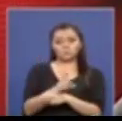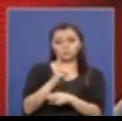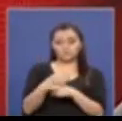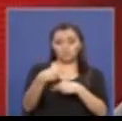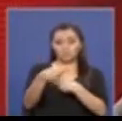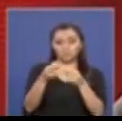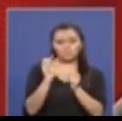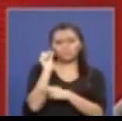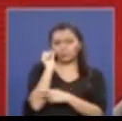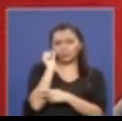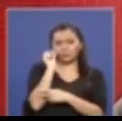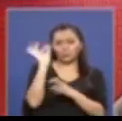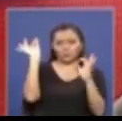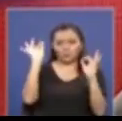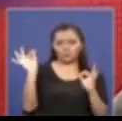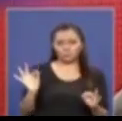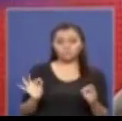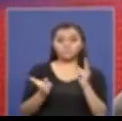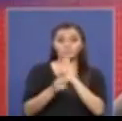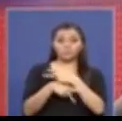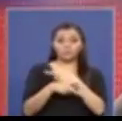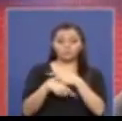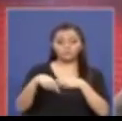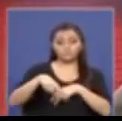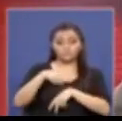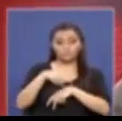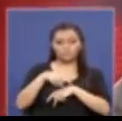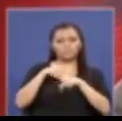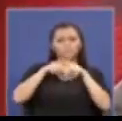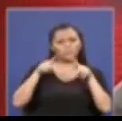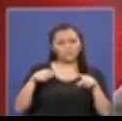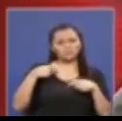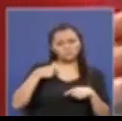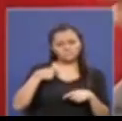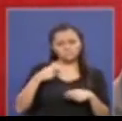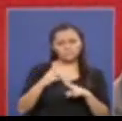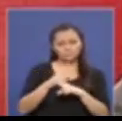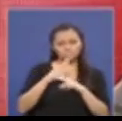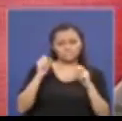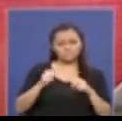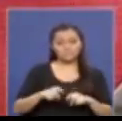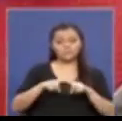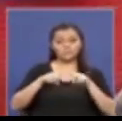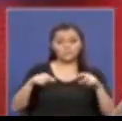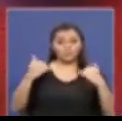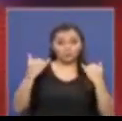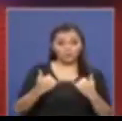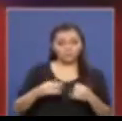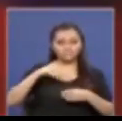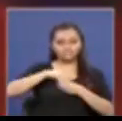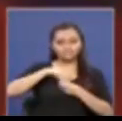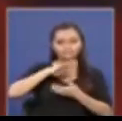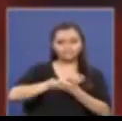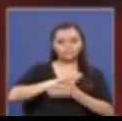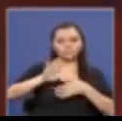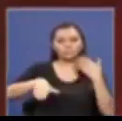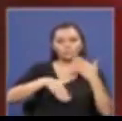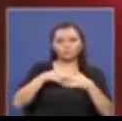muy pocos hogares y muy poco sector productivo consume a esa hora. Pero nos conviene que consuma a esa hora porque hay gran capacidad instalada y